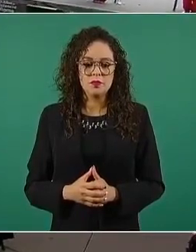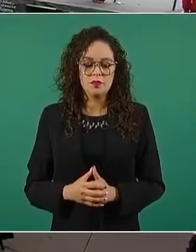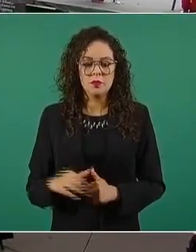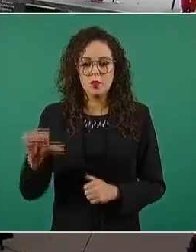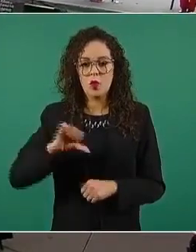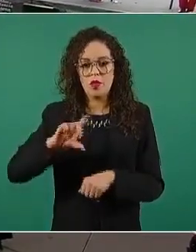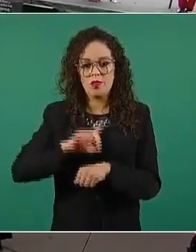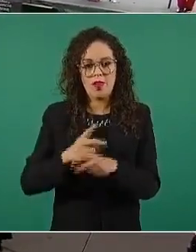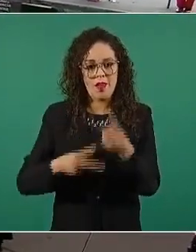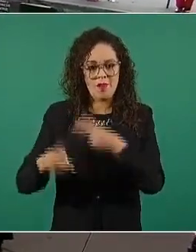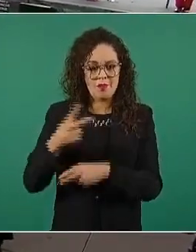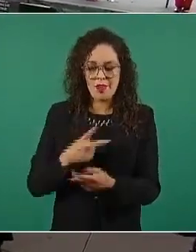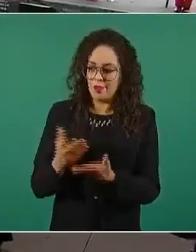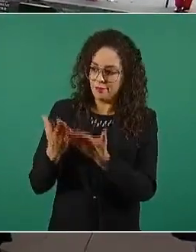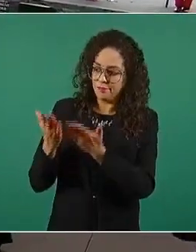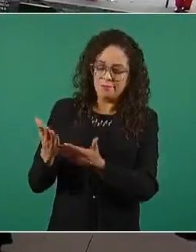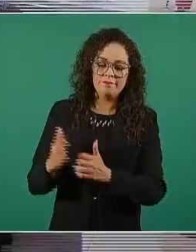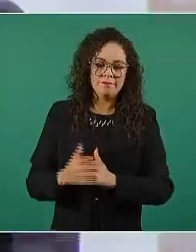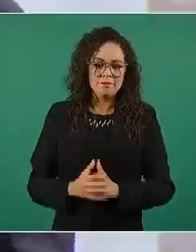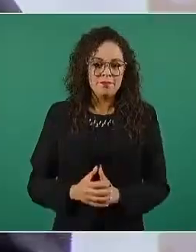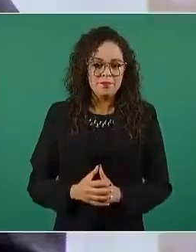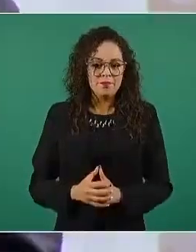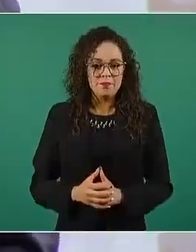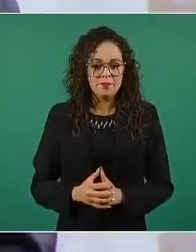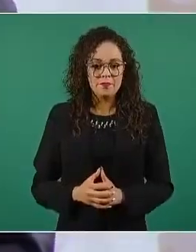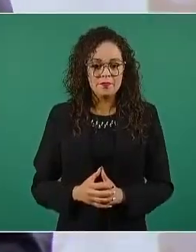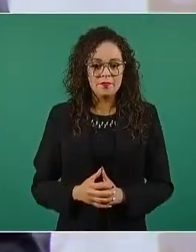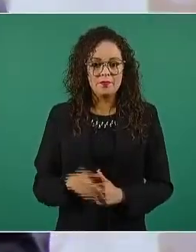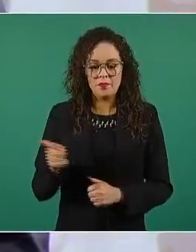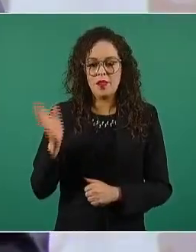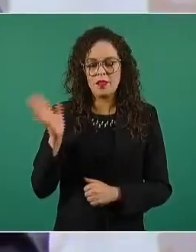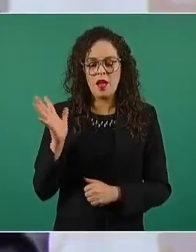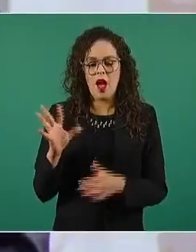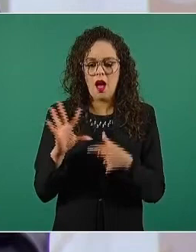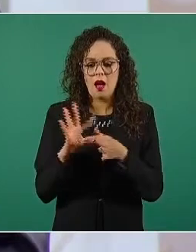y que ha expresado